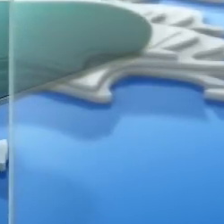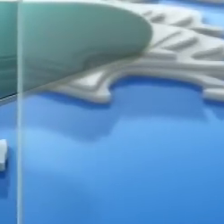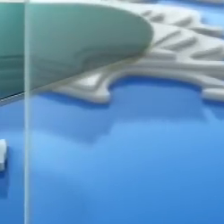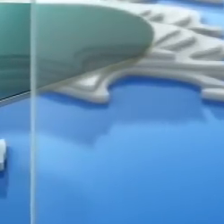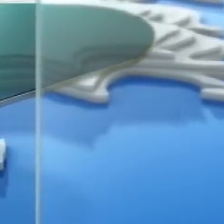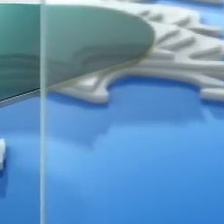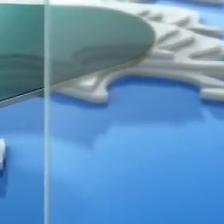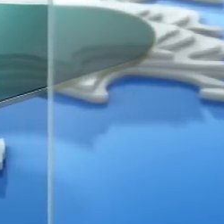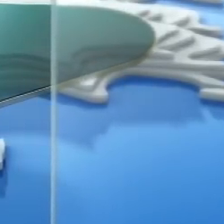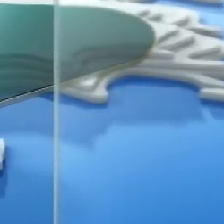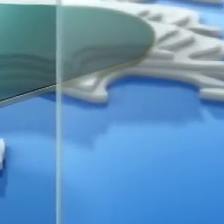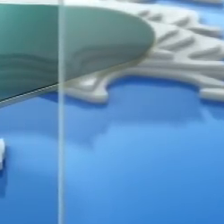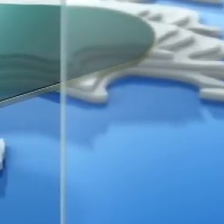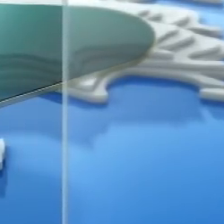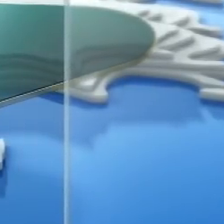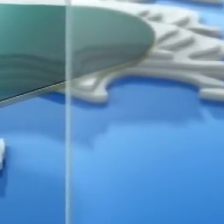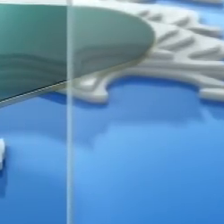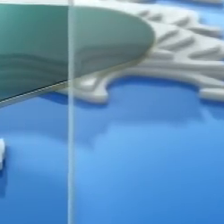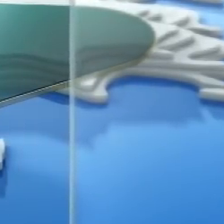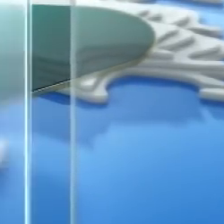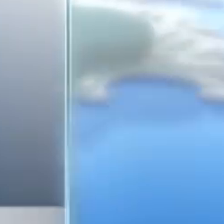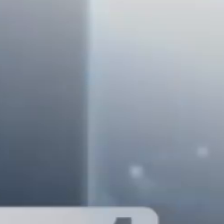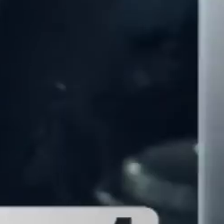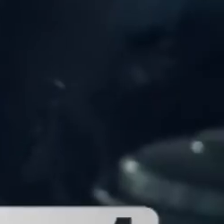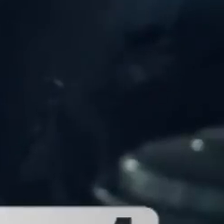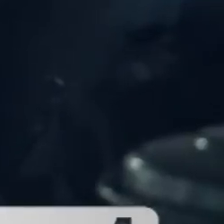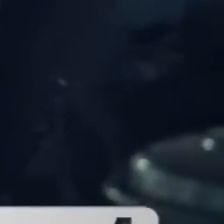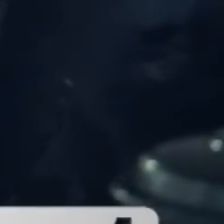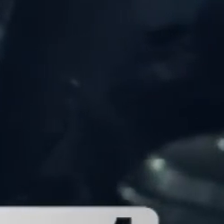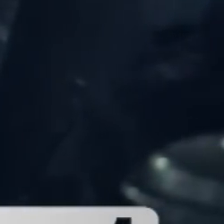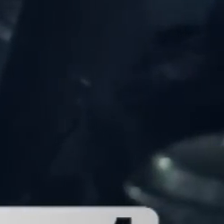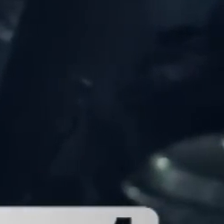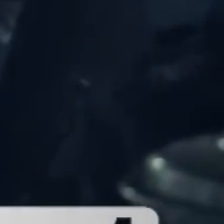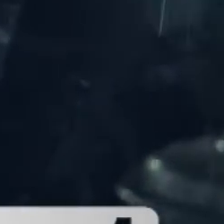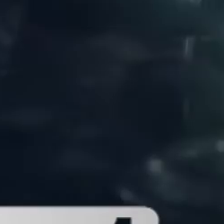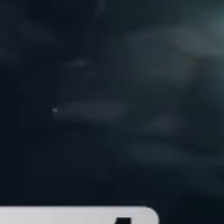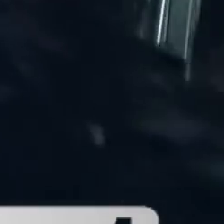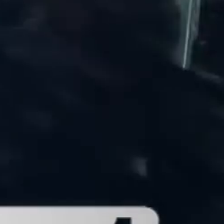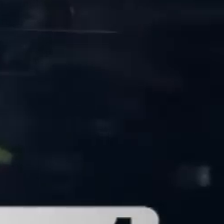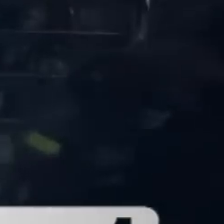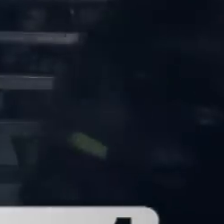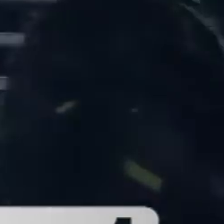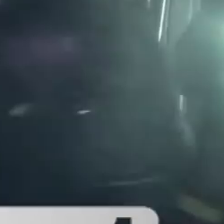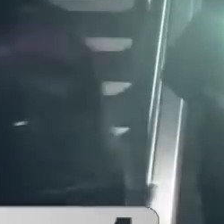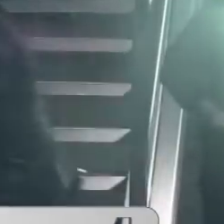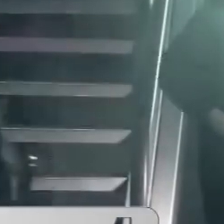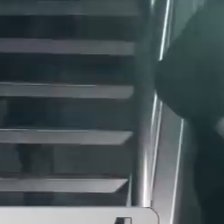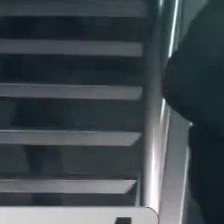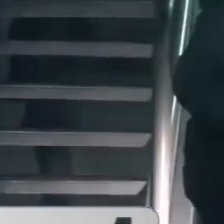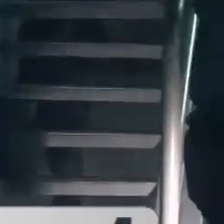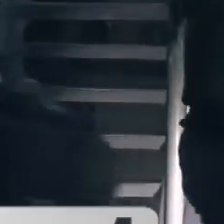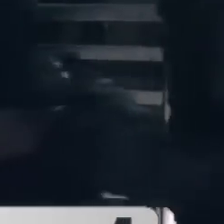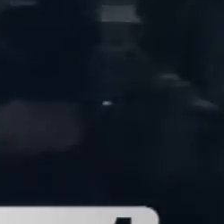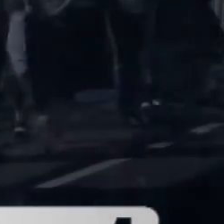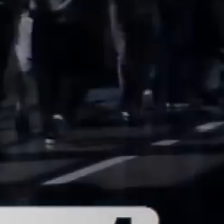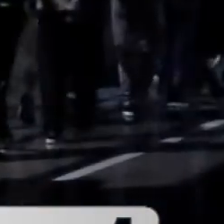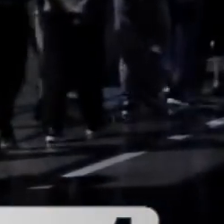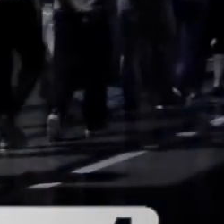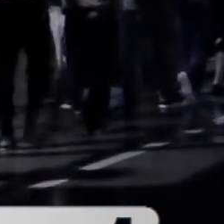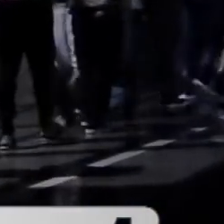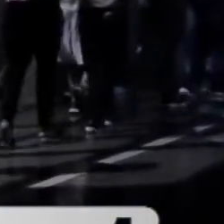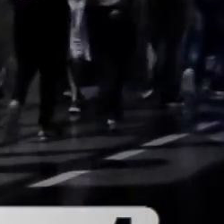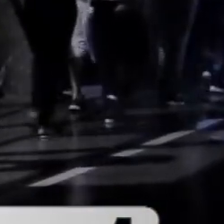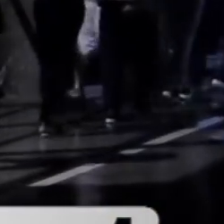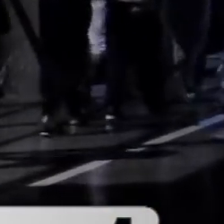Noticentro 1, CMI. Redada en más de 40 cárceles del país. 4 de cada 10 delitos